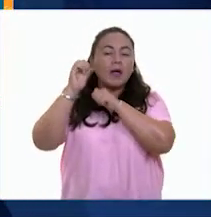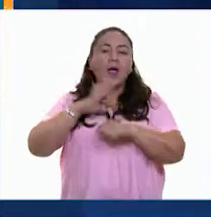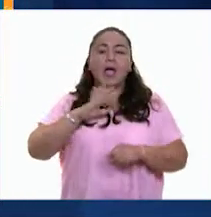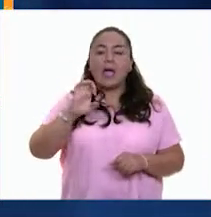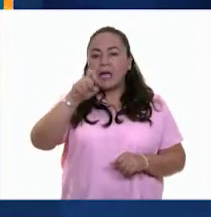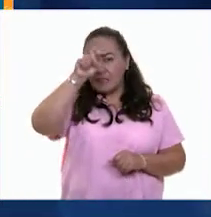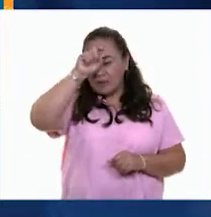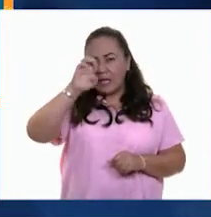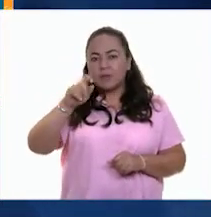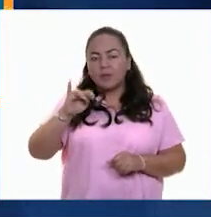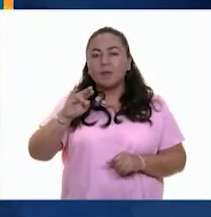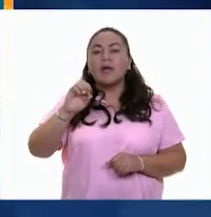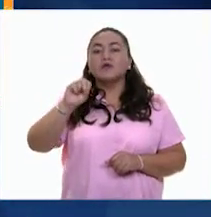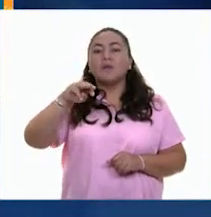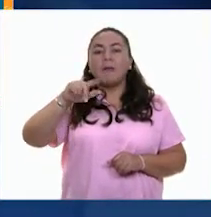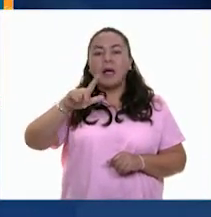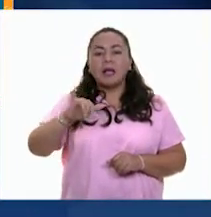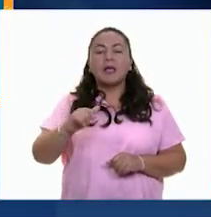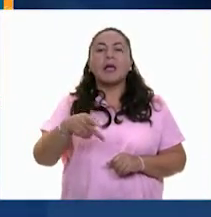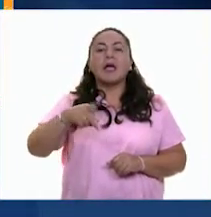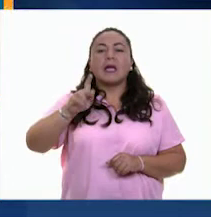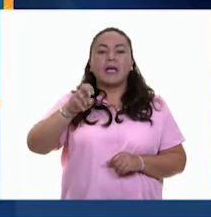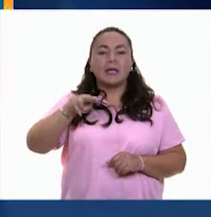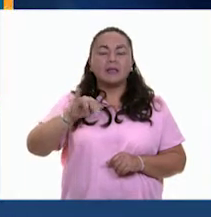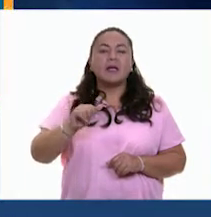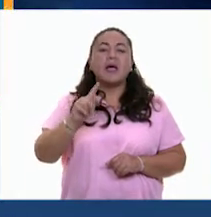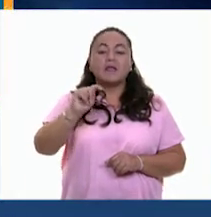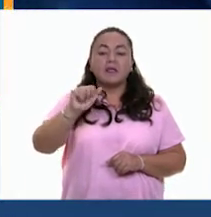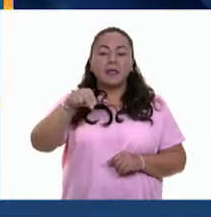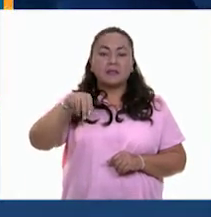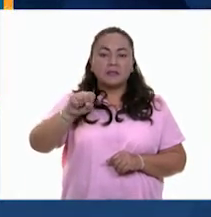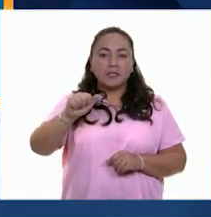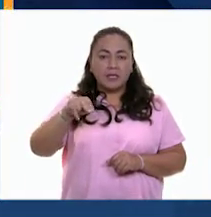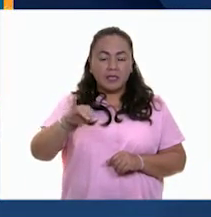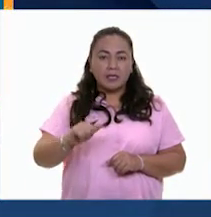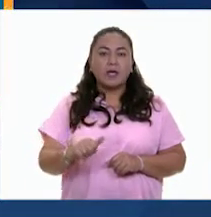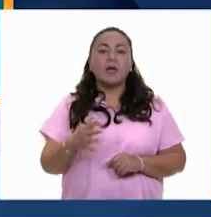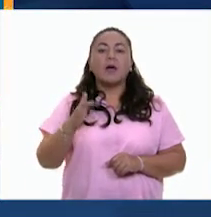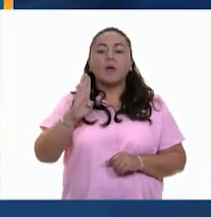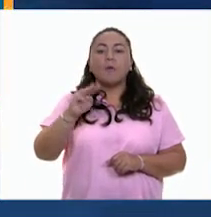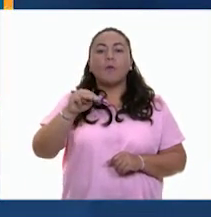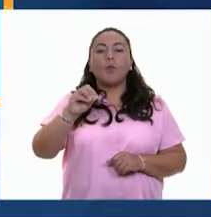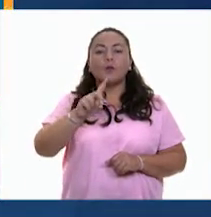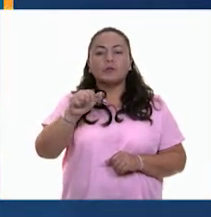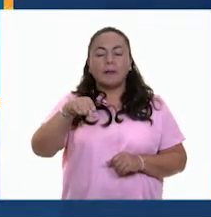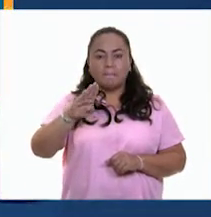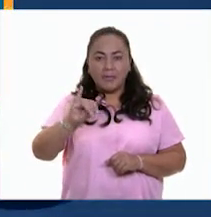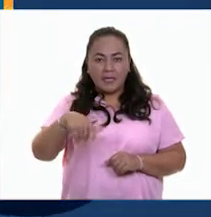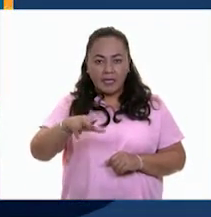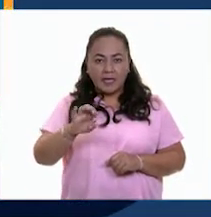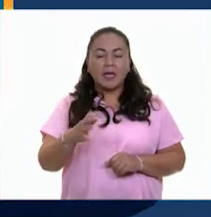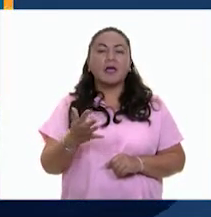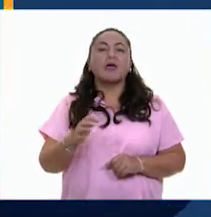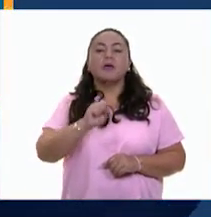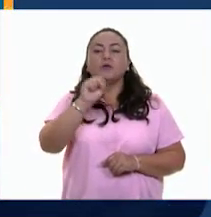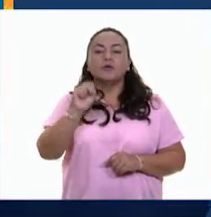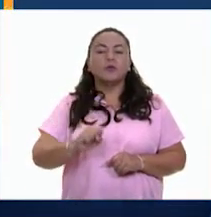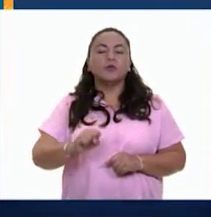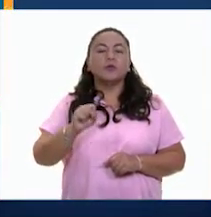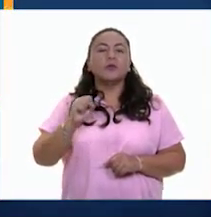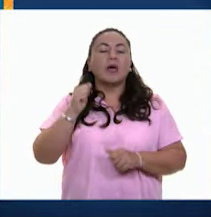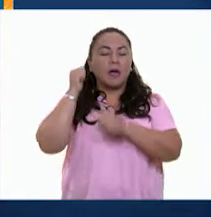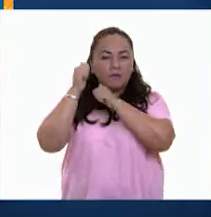Etiopía, Somalia, Kenia, Tanzania, Mozambique y Sudáfrica.